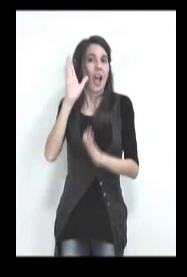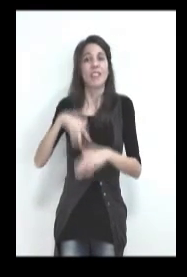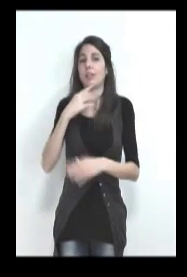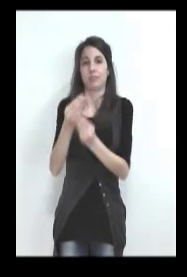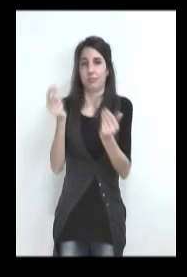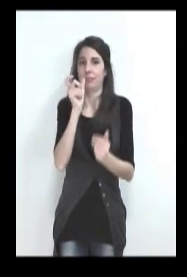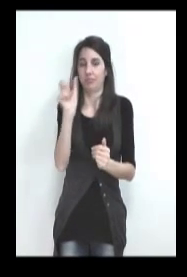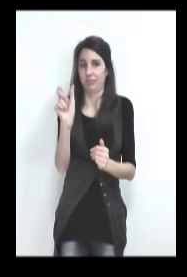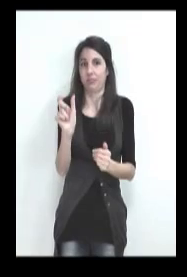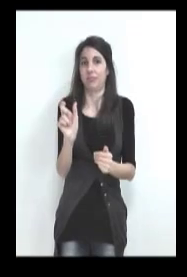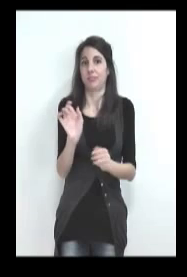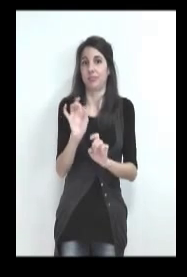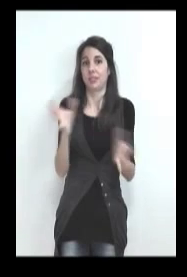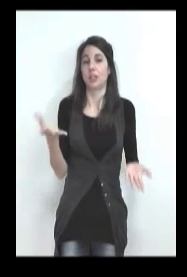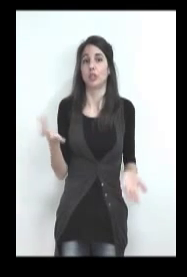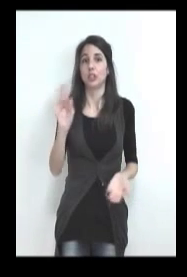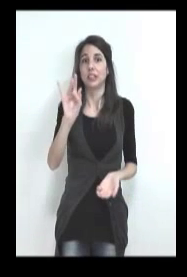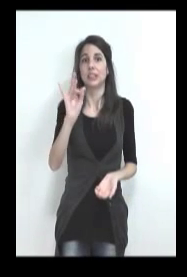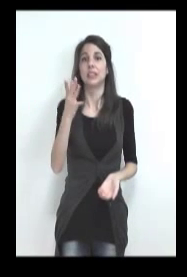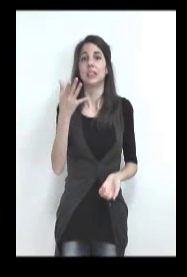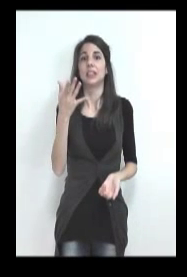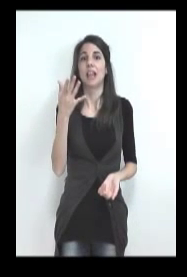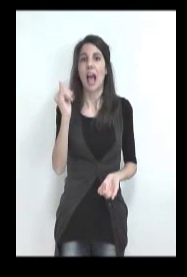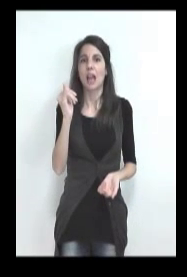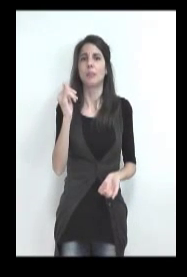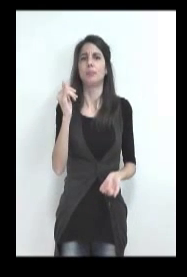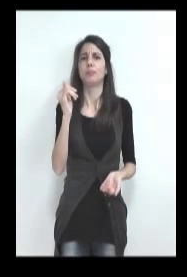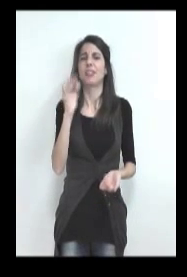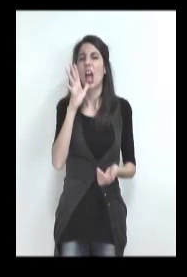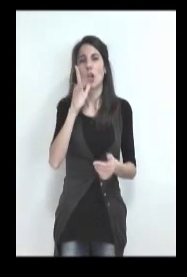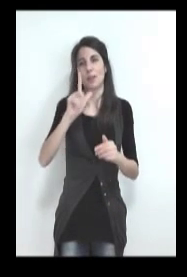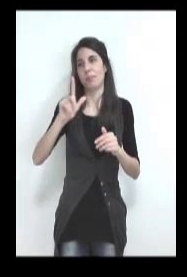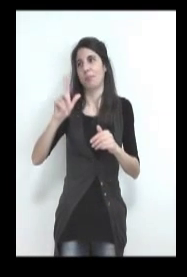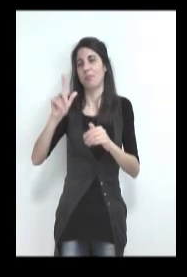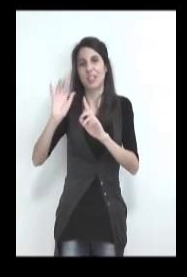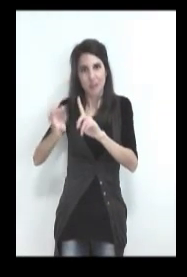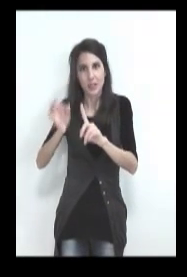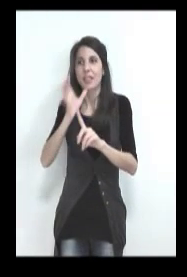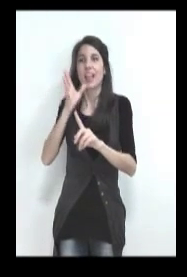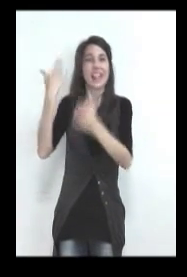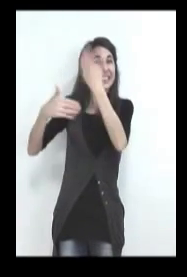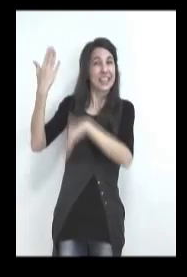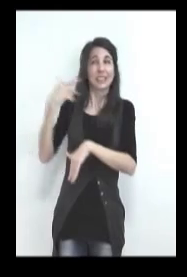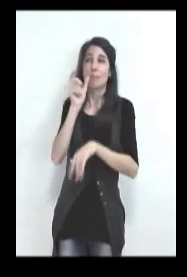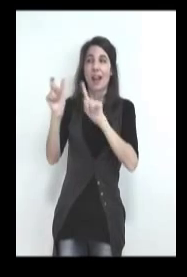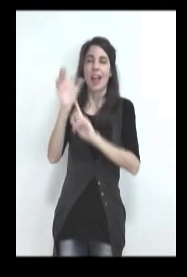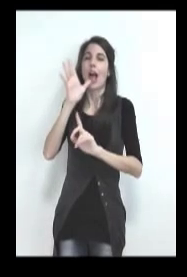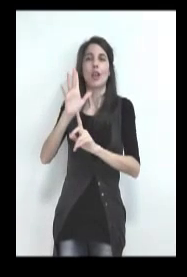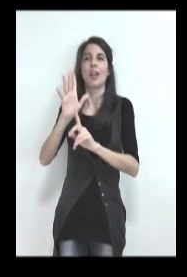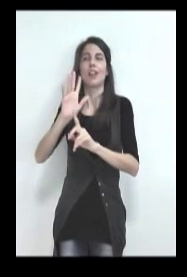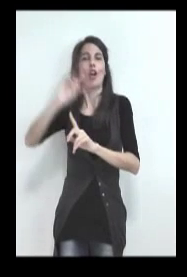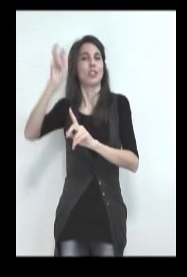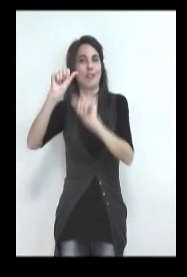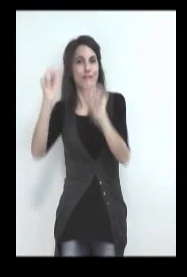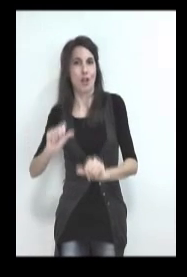mediante medios automáticos? Por supuesto, claro que existe, ha prohibido, ahora se llama de otra forma. O cada uno lo llama de una manera. Sí es cierto que estoy